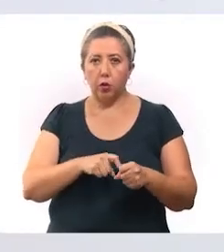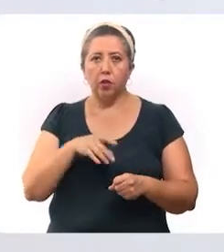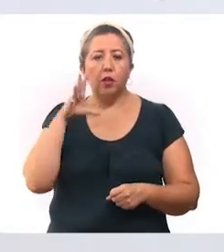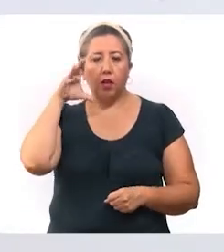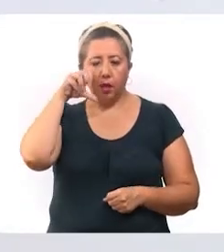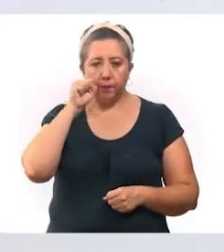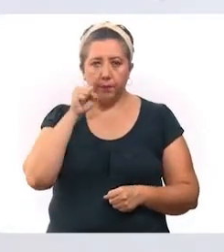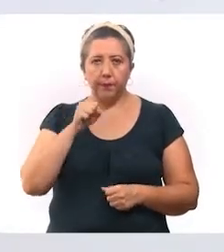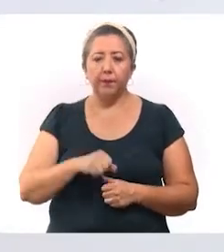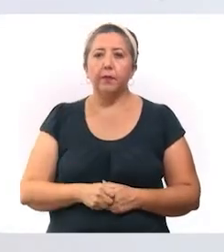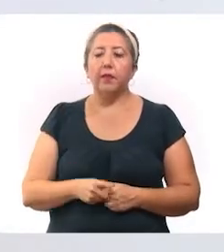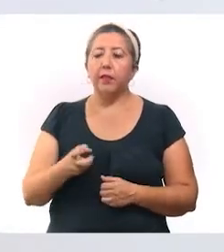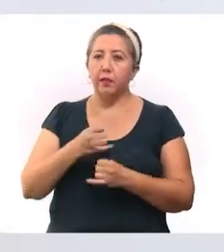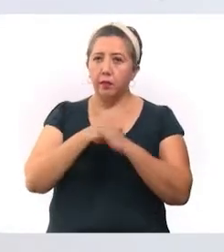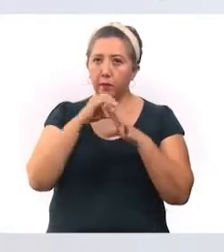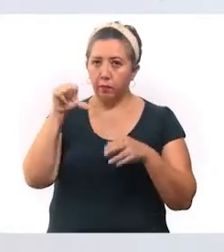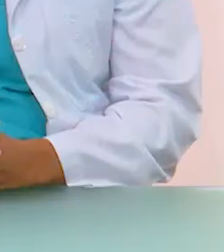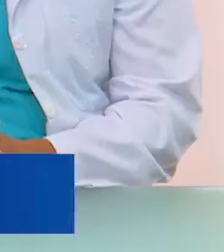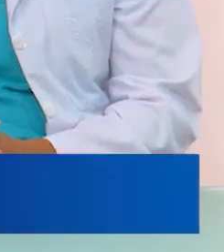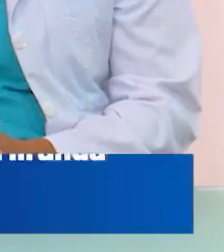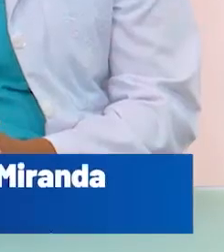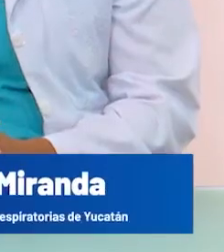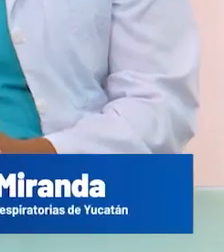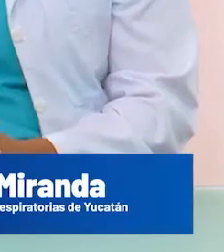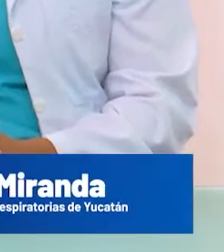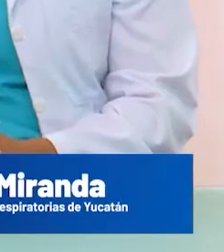marcan color naranja. Ese es el informe del día de hoy,